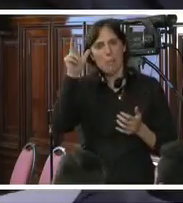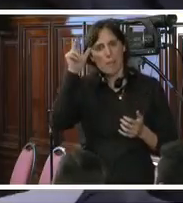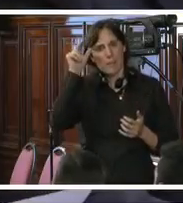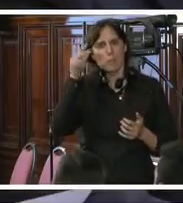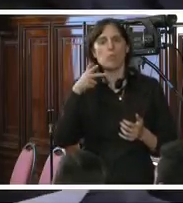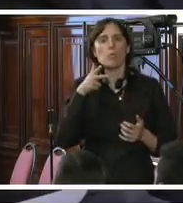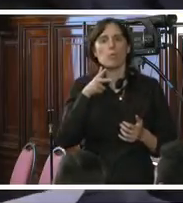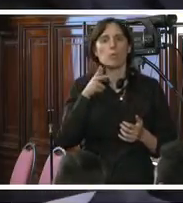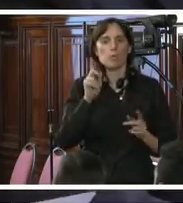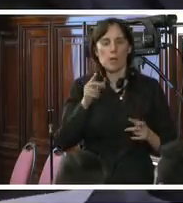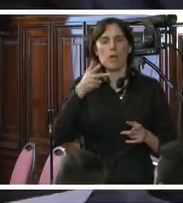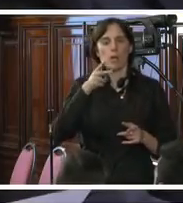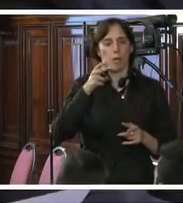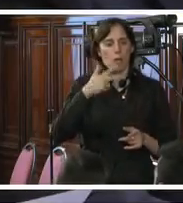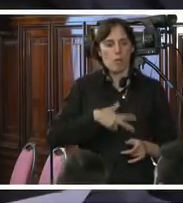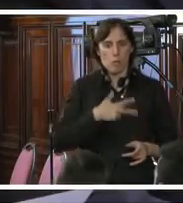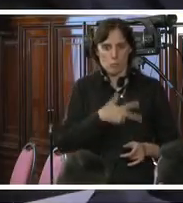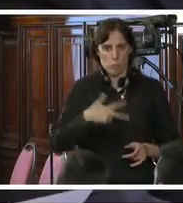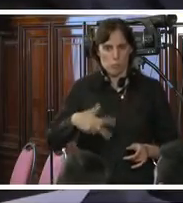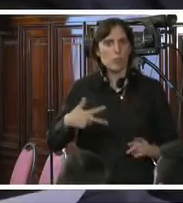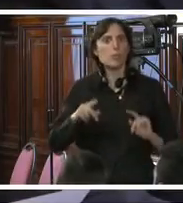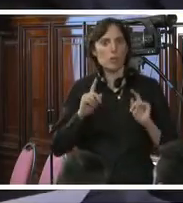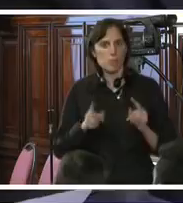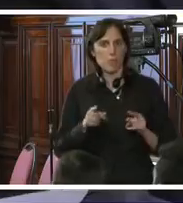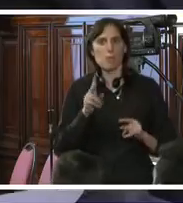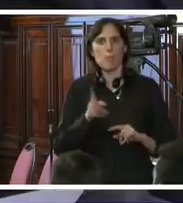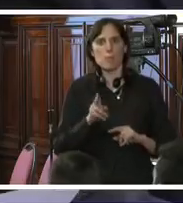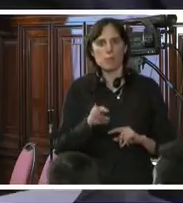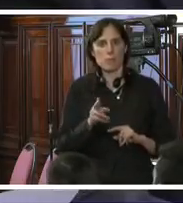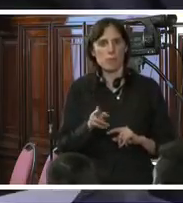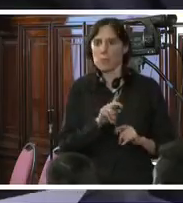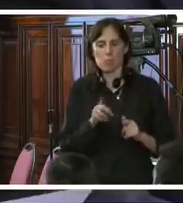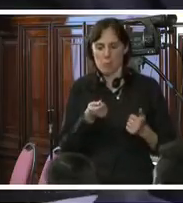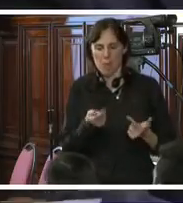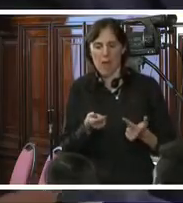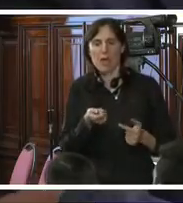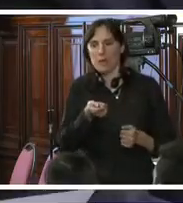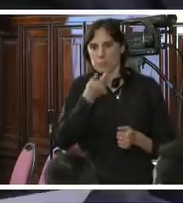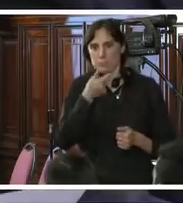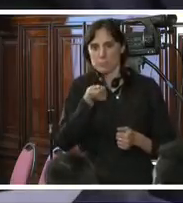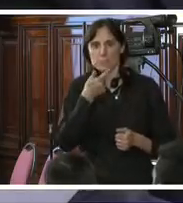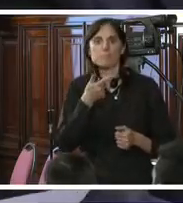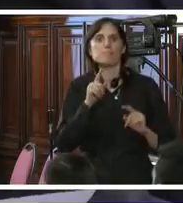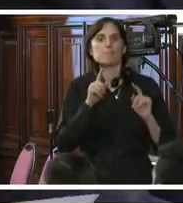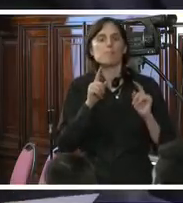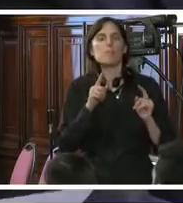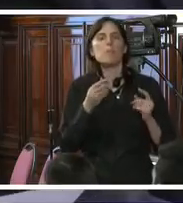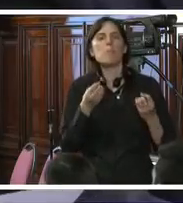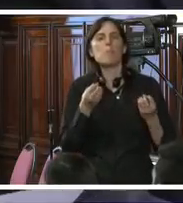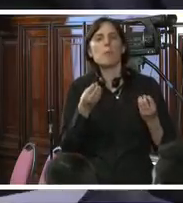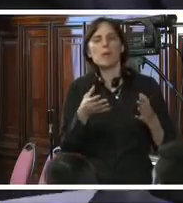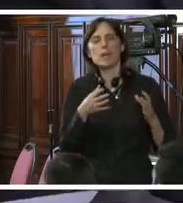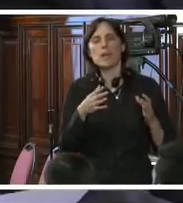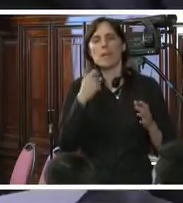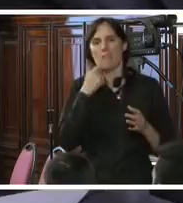Honduras, y que en los países sin restricciones en la distribución el acceso no sea efectivo. Ello debido principalmente a la